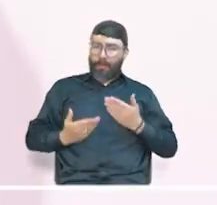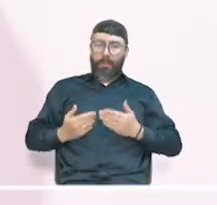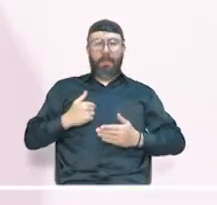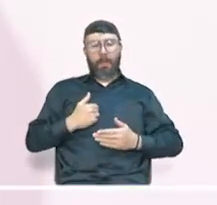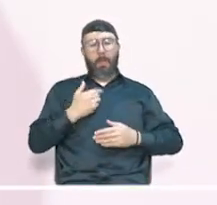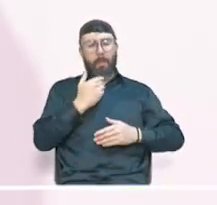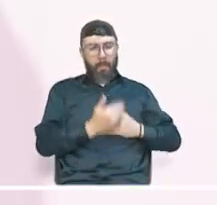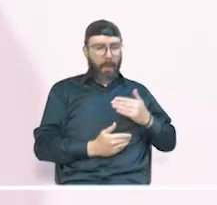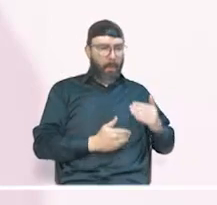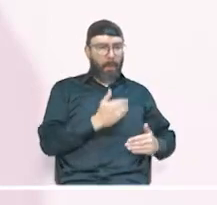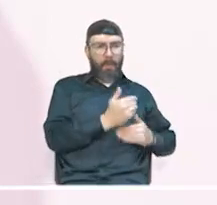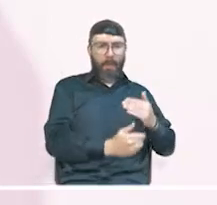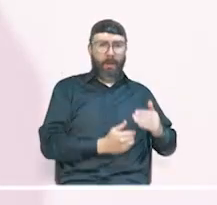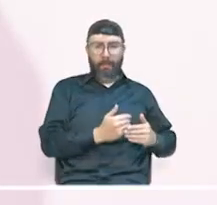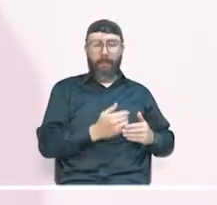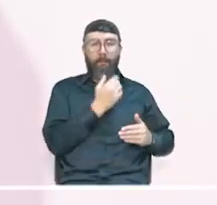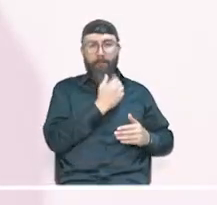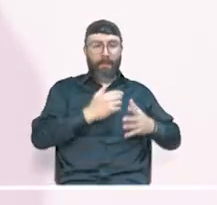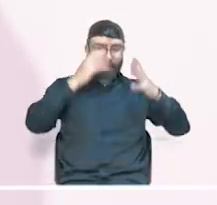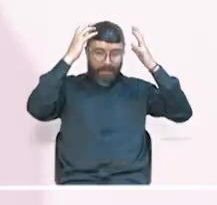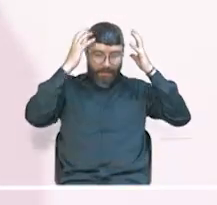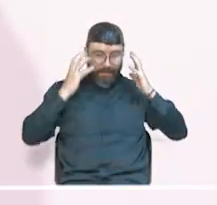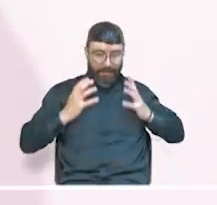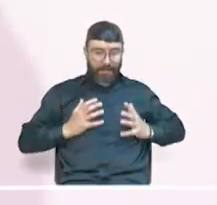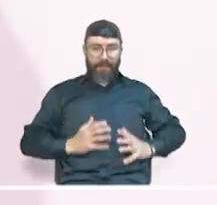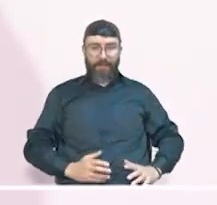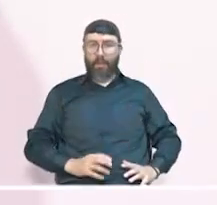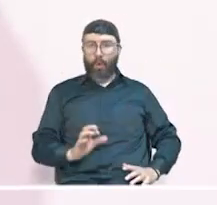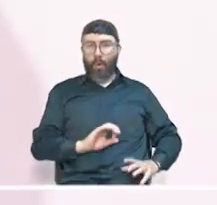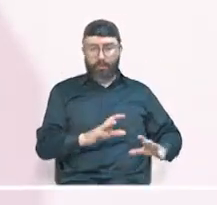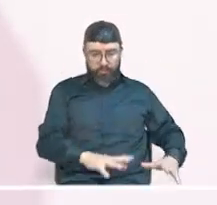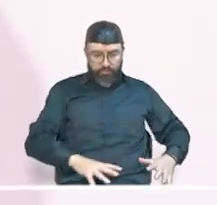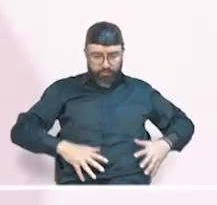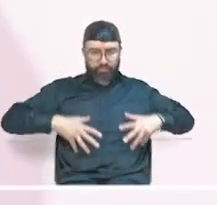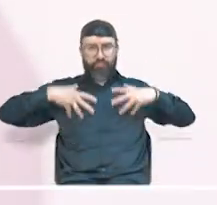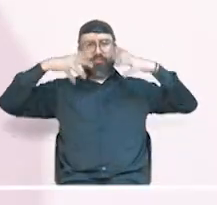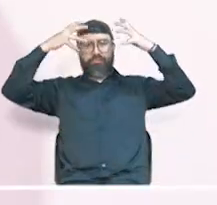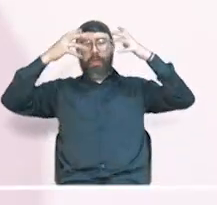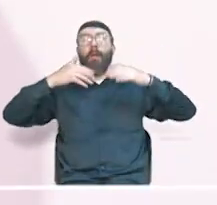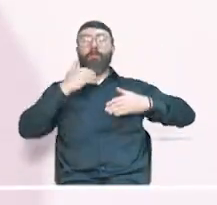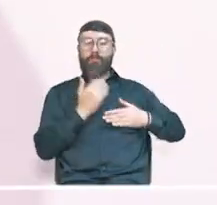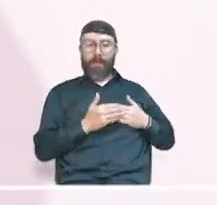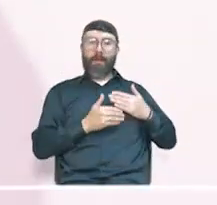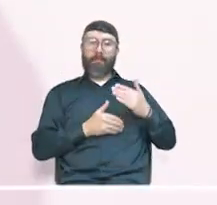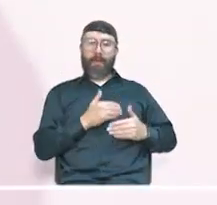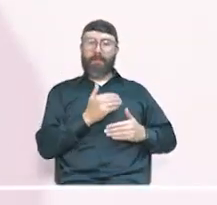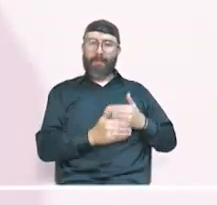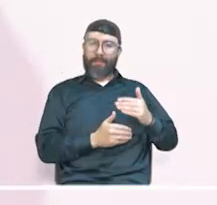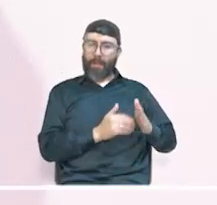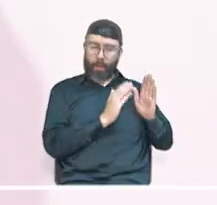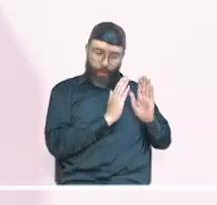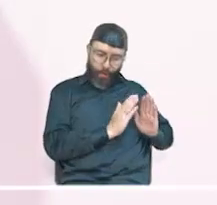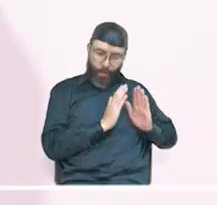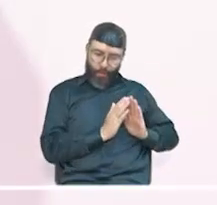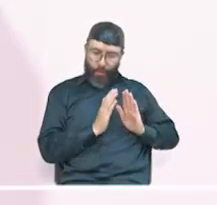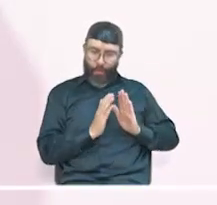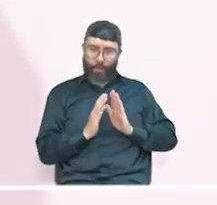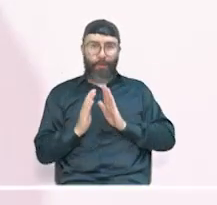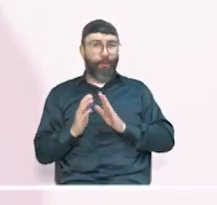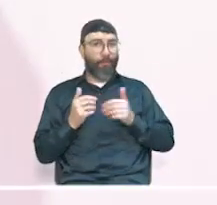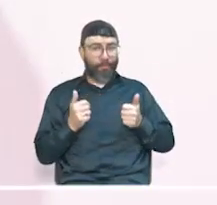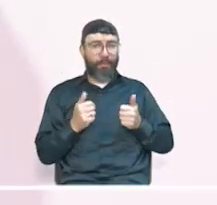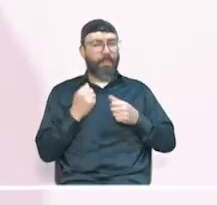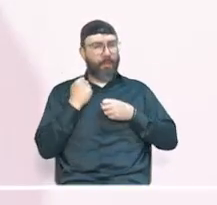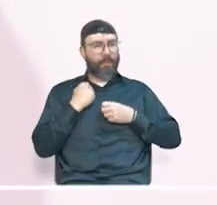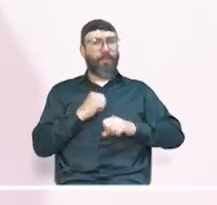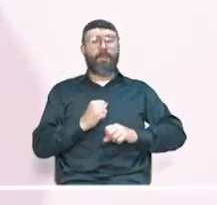de cefalocaudal o de los pies a la cabeza o de la cabeza hacia los pies, pero hacerlo como de forma organizada, como les decía, tratando de mantener